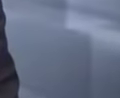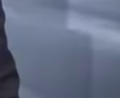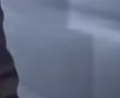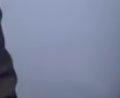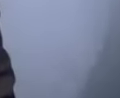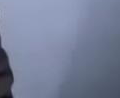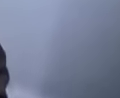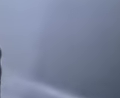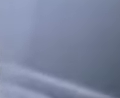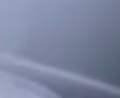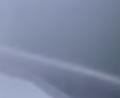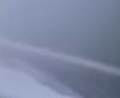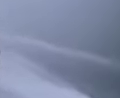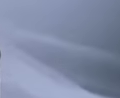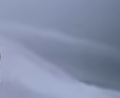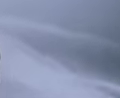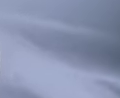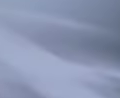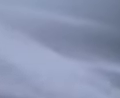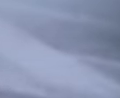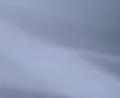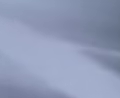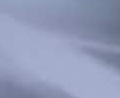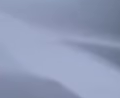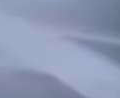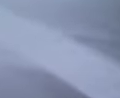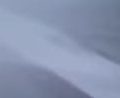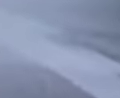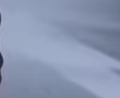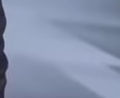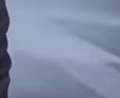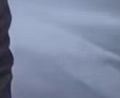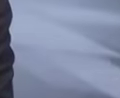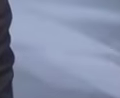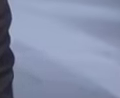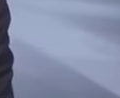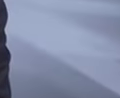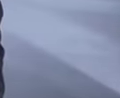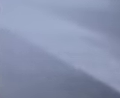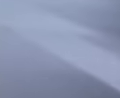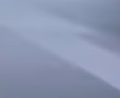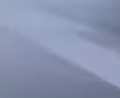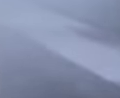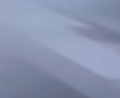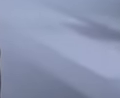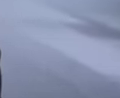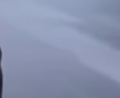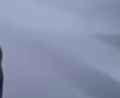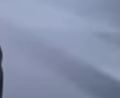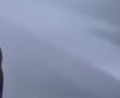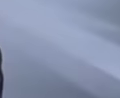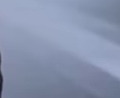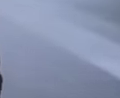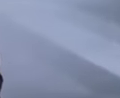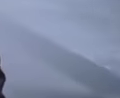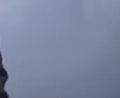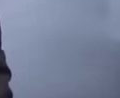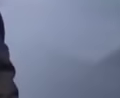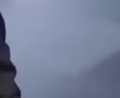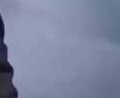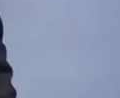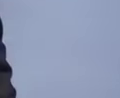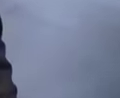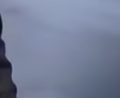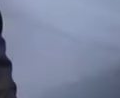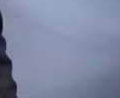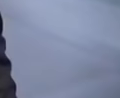esto, ¿no? Y ¿cómo funciona esto? ¿El gobierno lo asigna? Qué bueno que lo aclares, Alejandro, porque, mira, lo